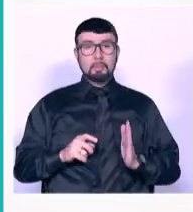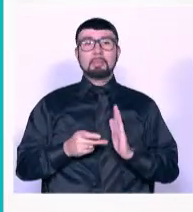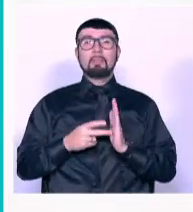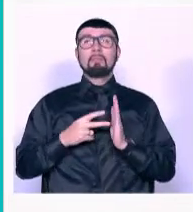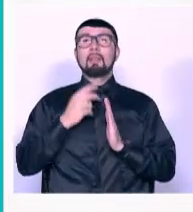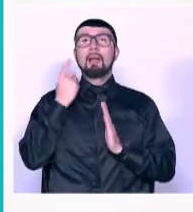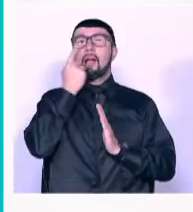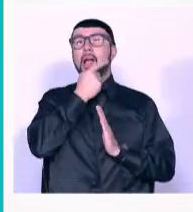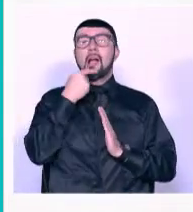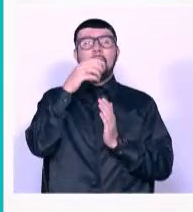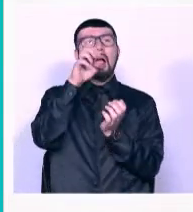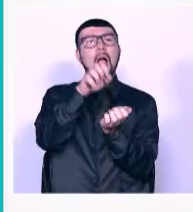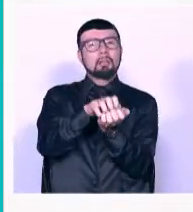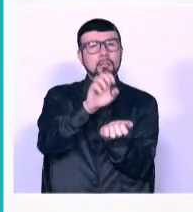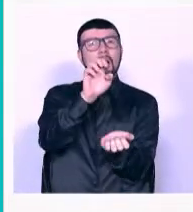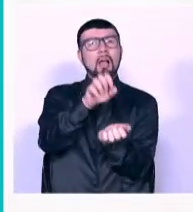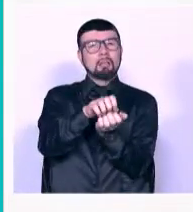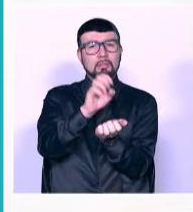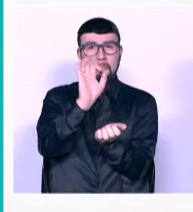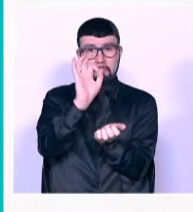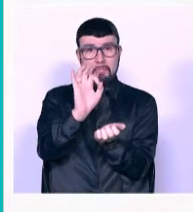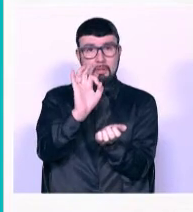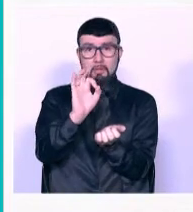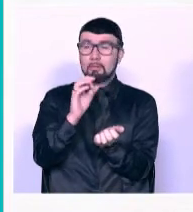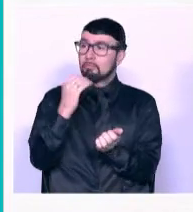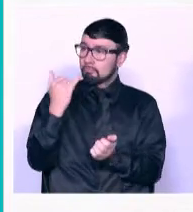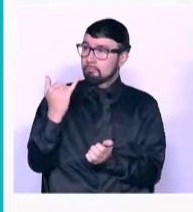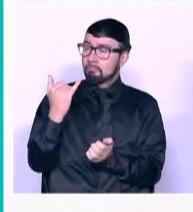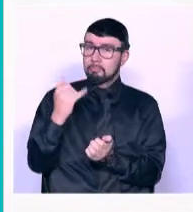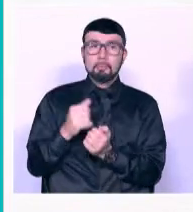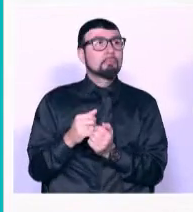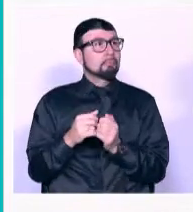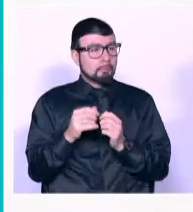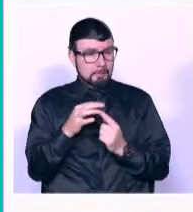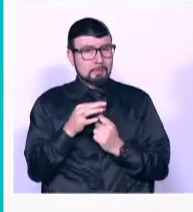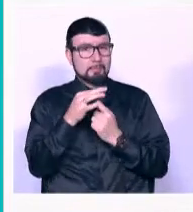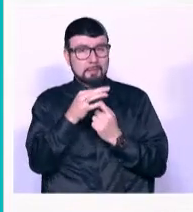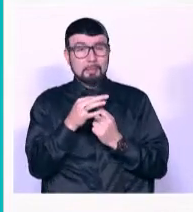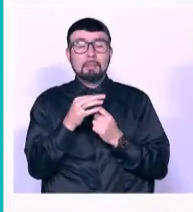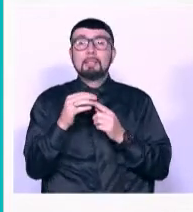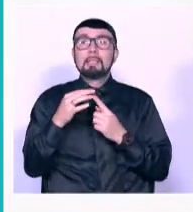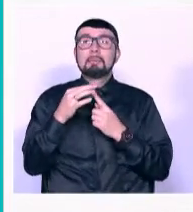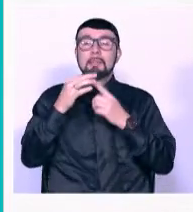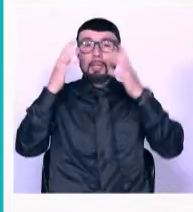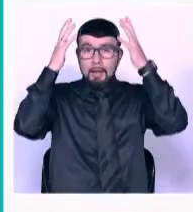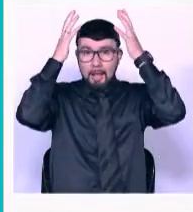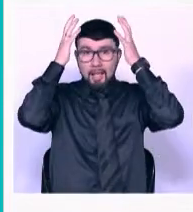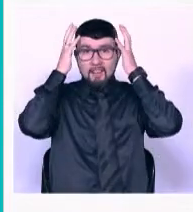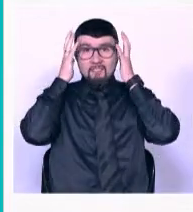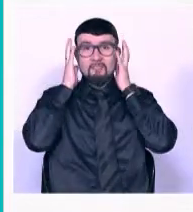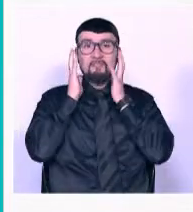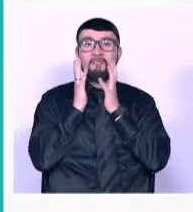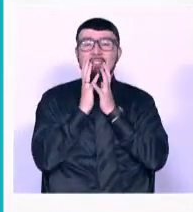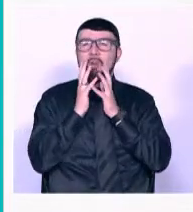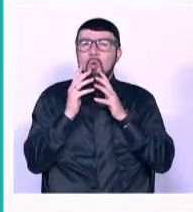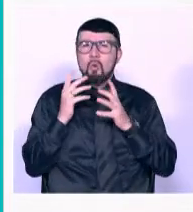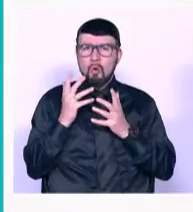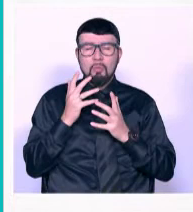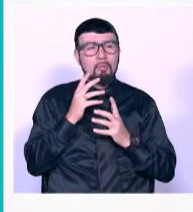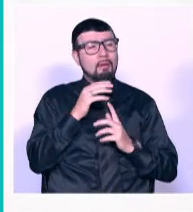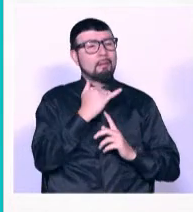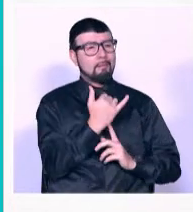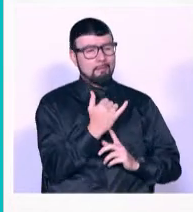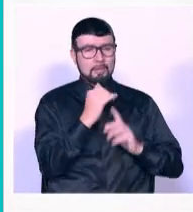adecuada. Sí, la mordida del paciente y sobre todo la posición de la cabeza. El doctor